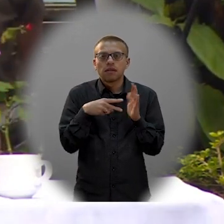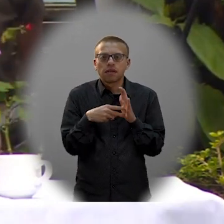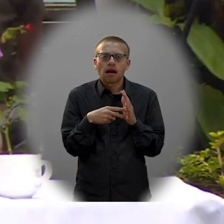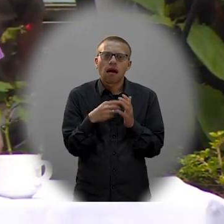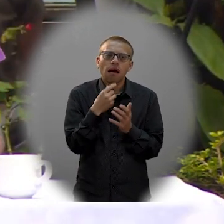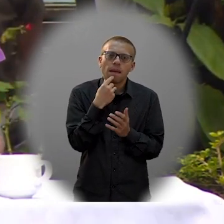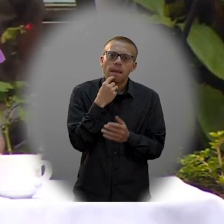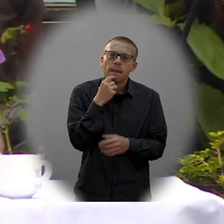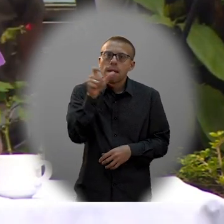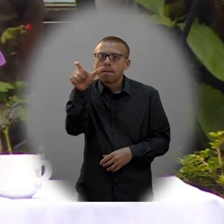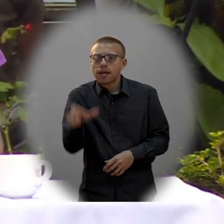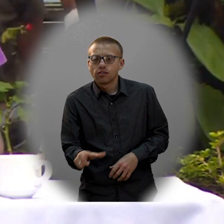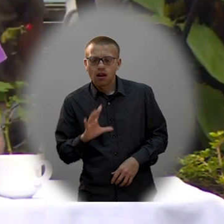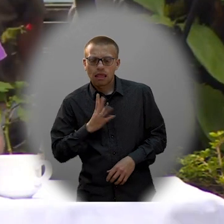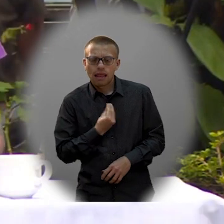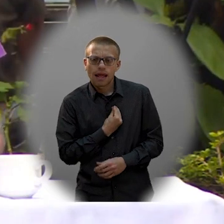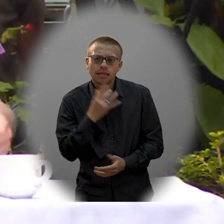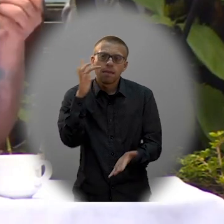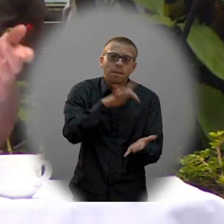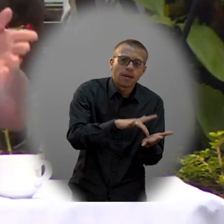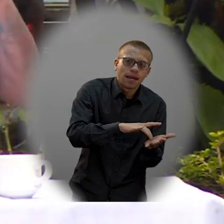qué dar explicaciones de quiénes somos.